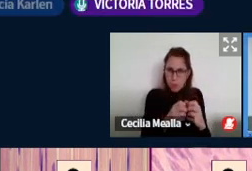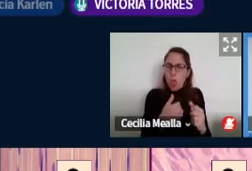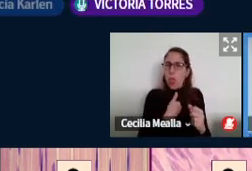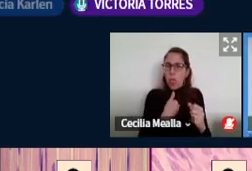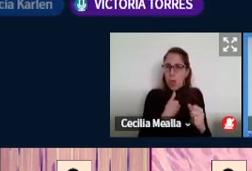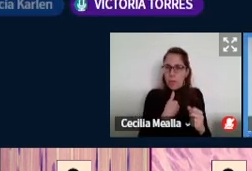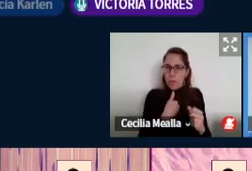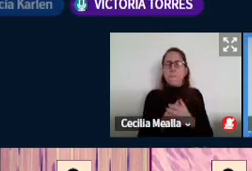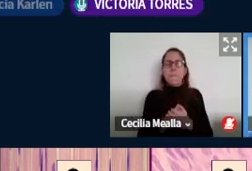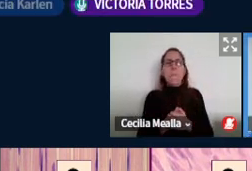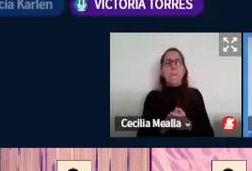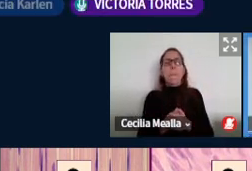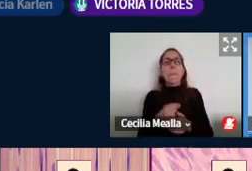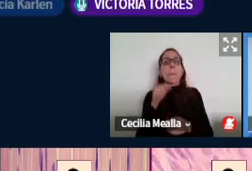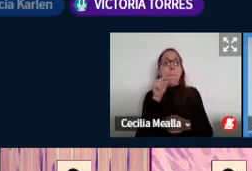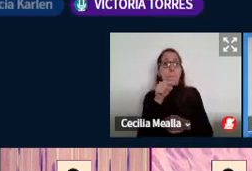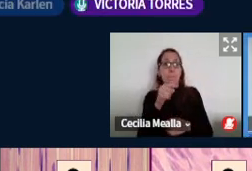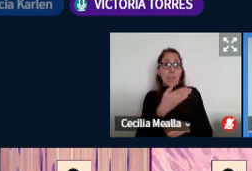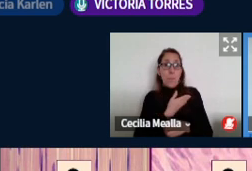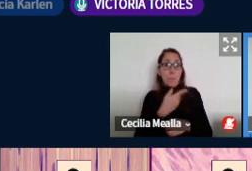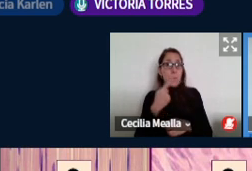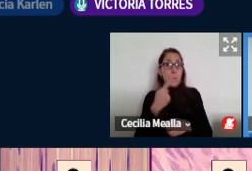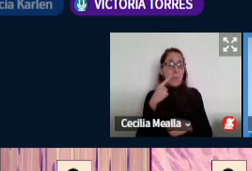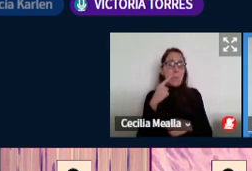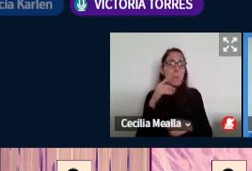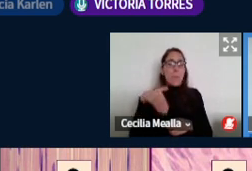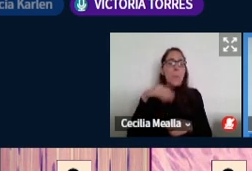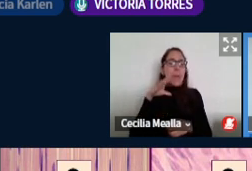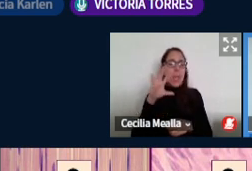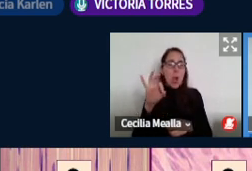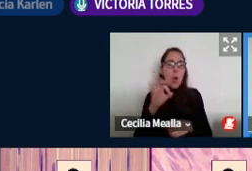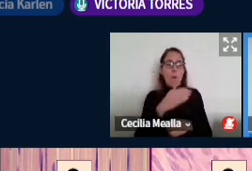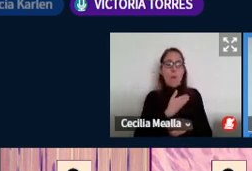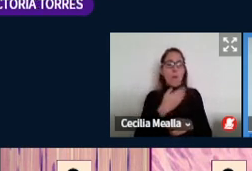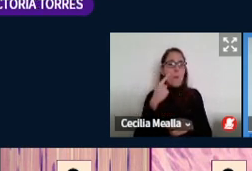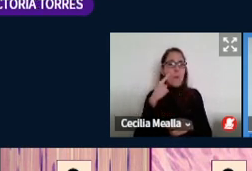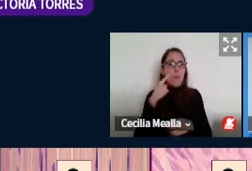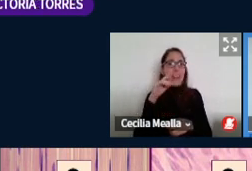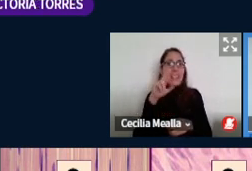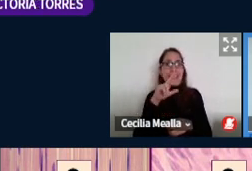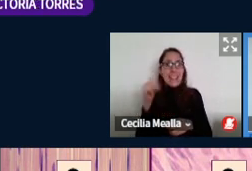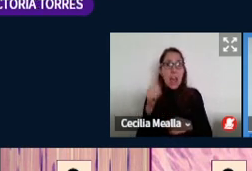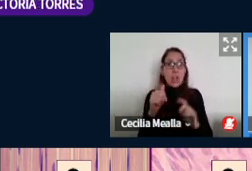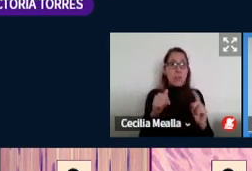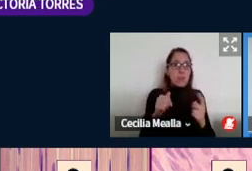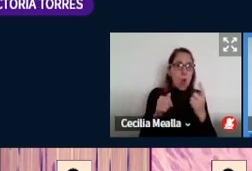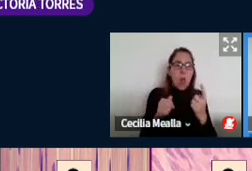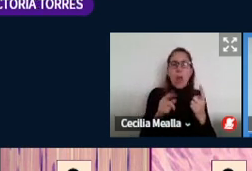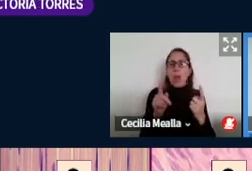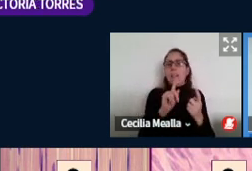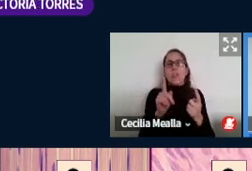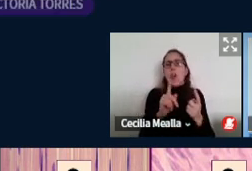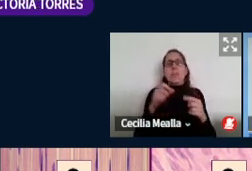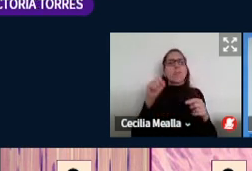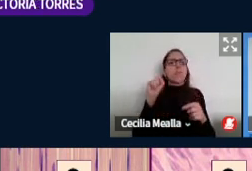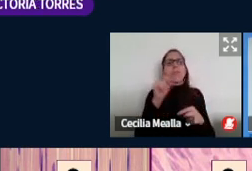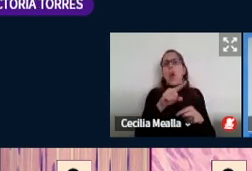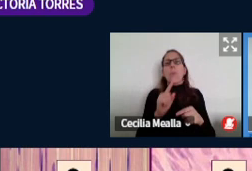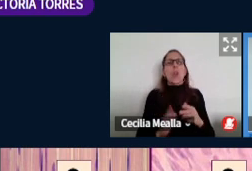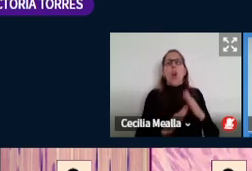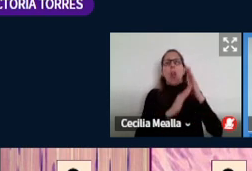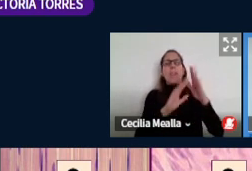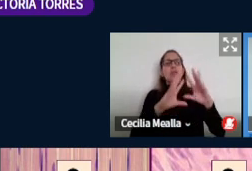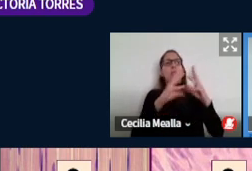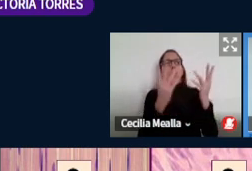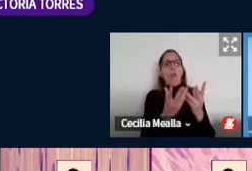lo que va Hablamos, Rafa es que esa miofibrilla en realidad lo sería una característica ultraestructural. claro,